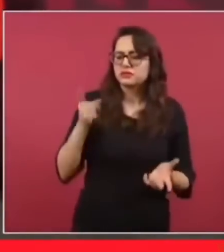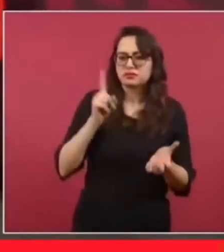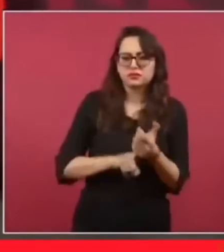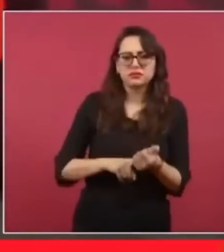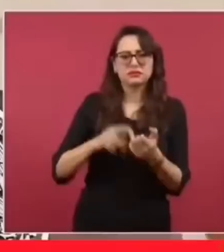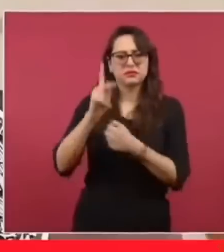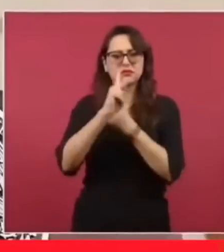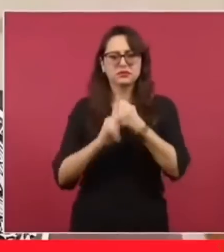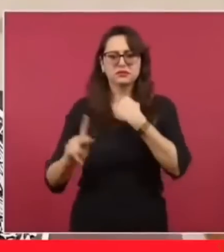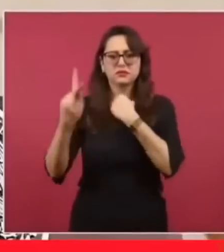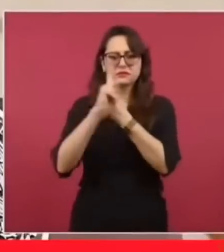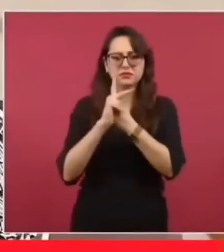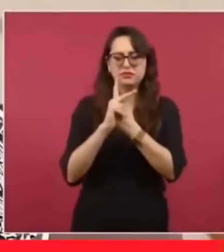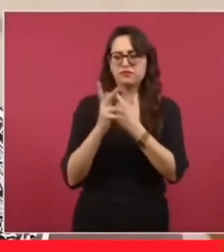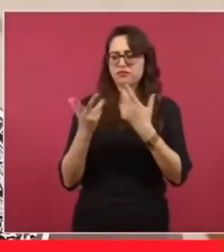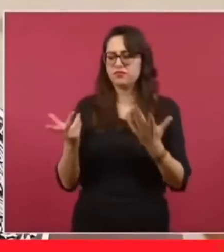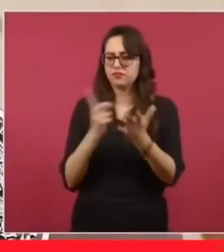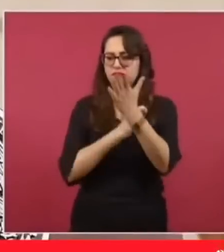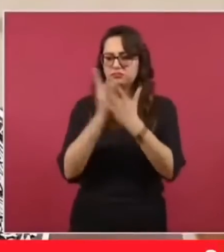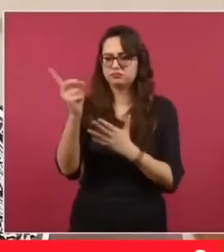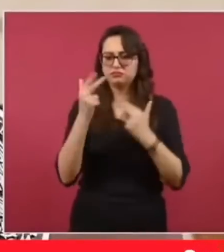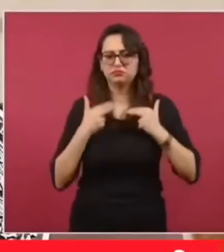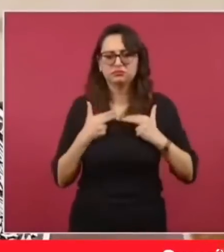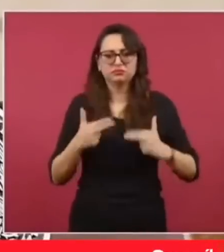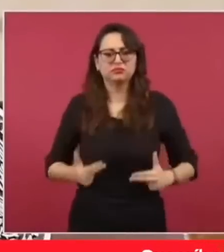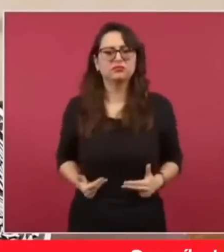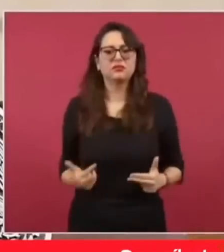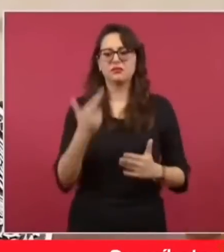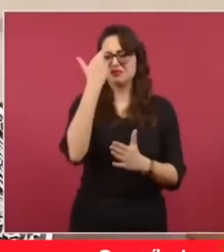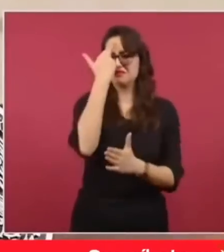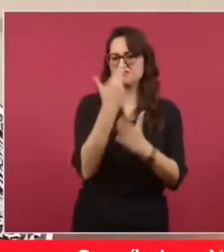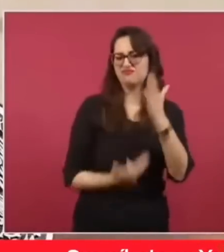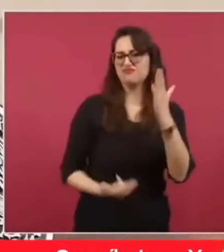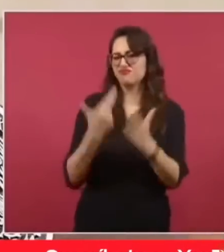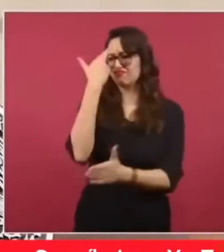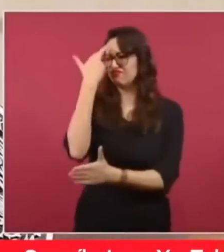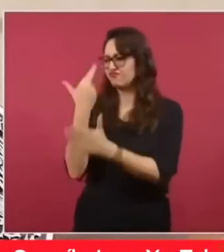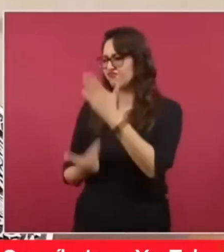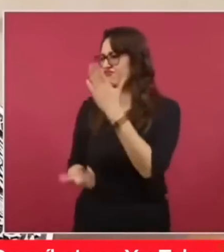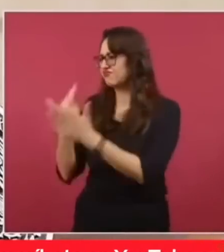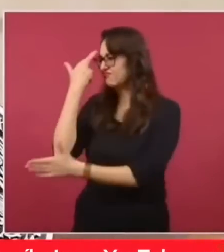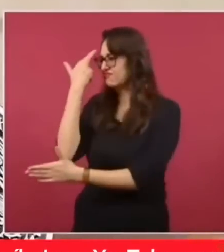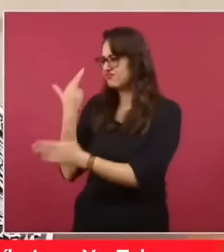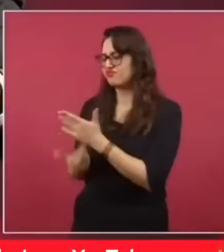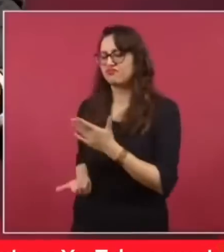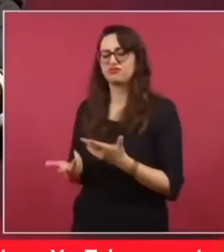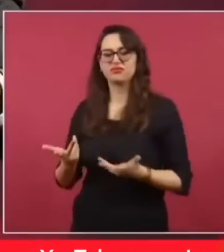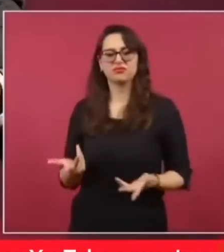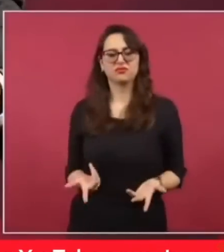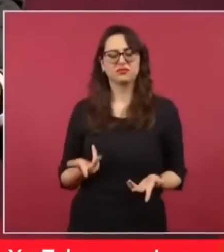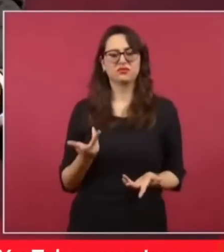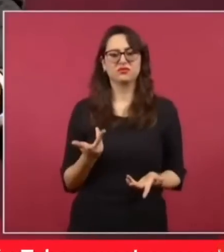facciosa, violando derechos humanos, se encarcela